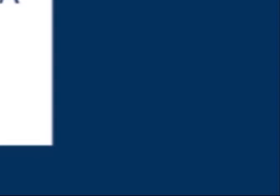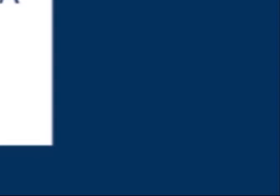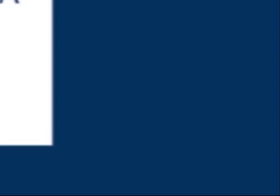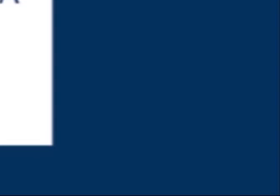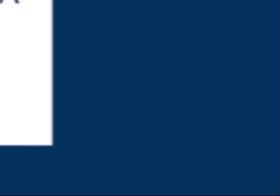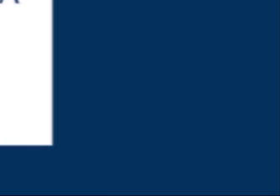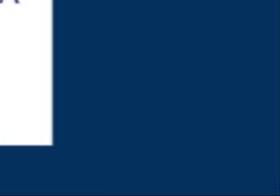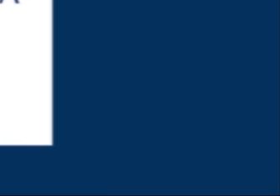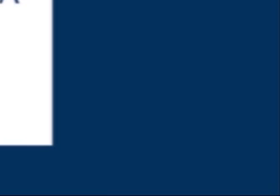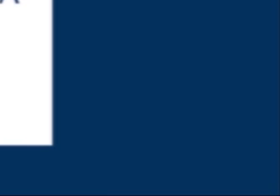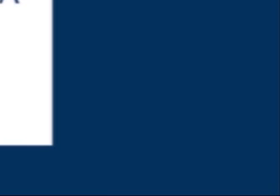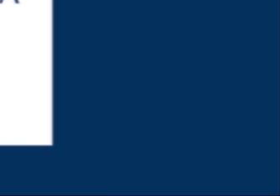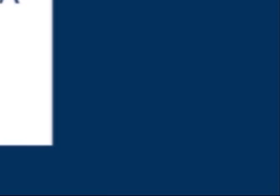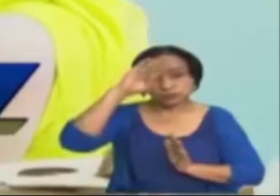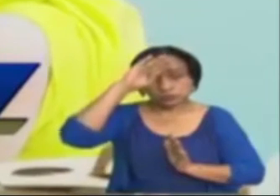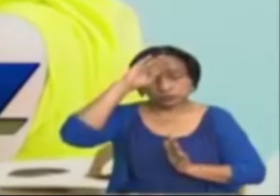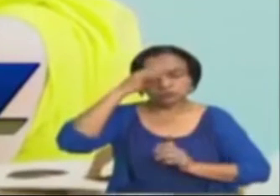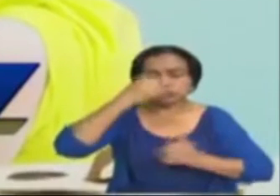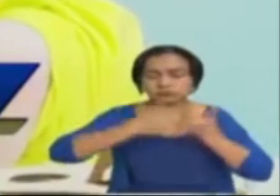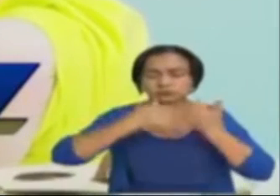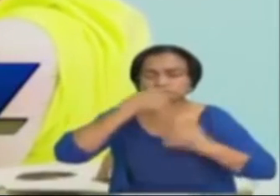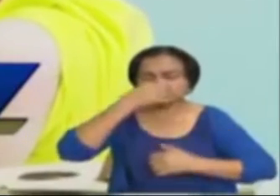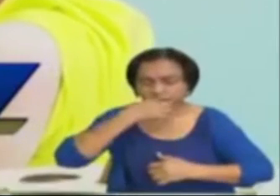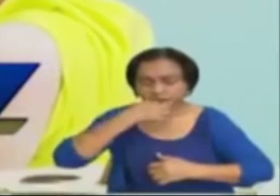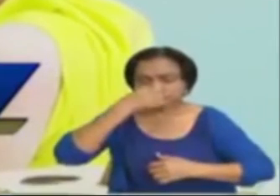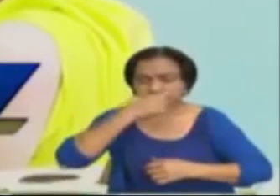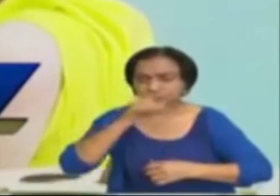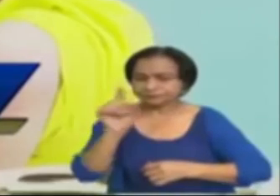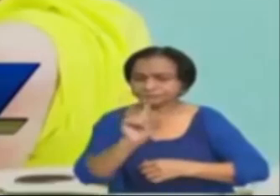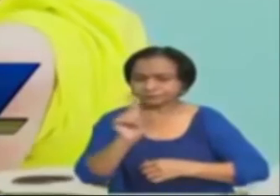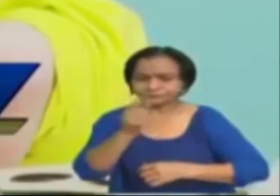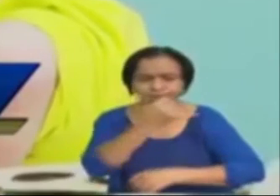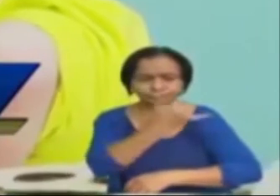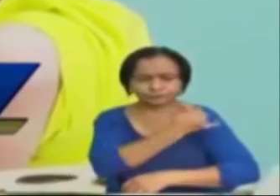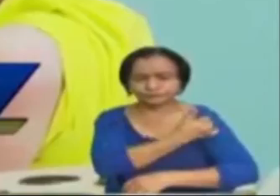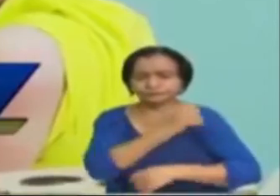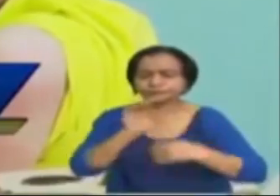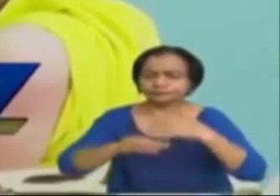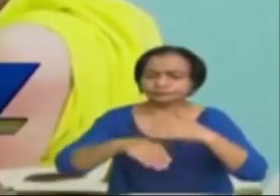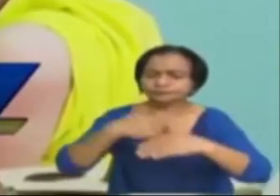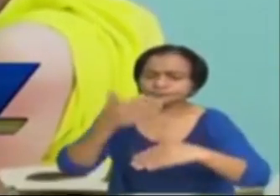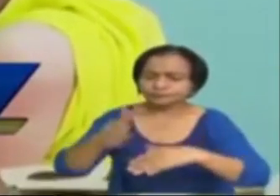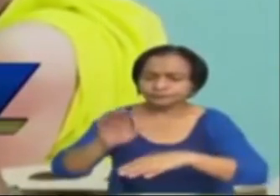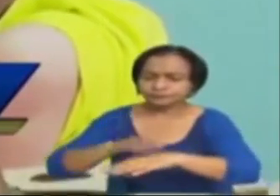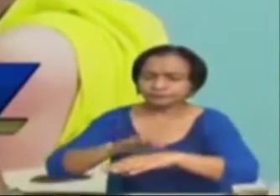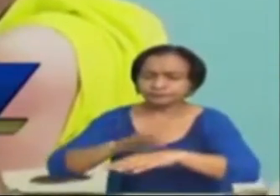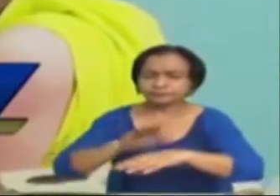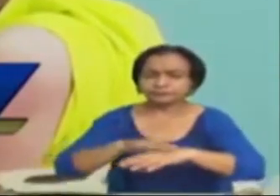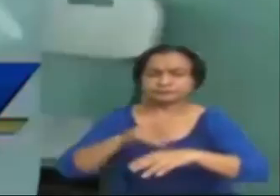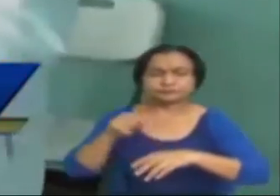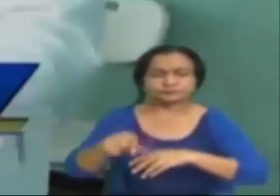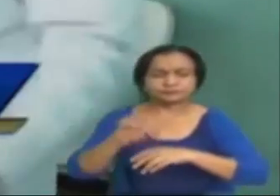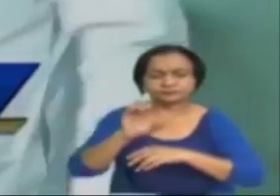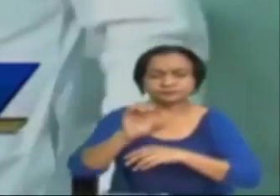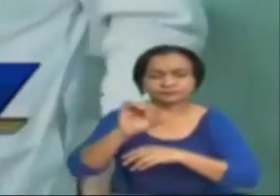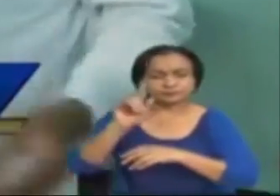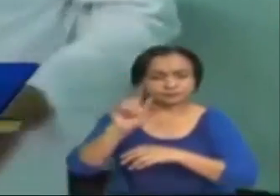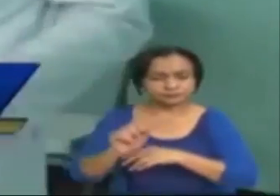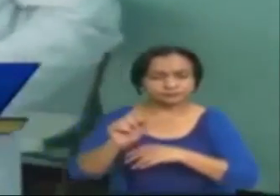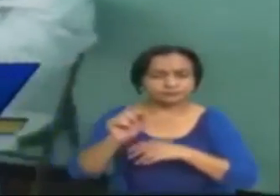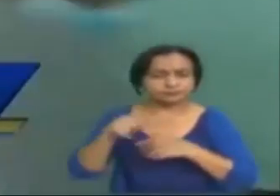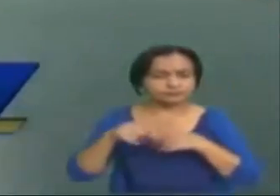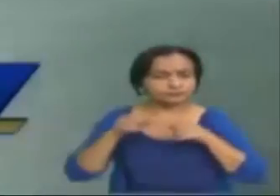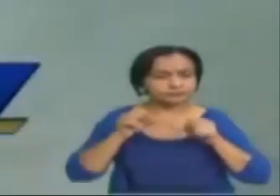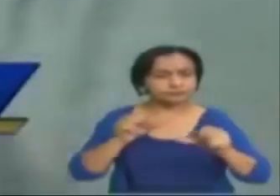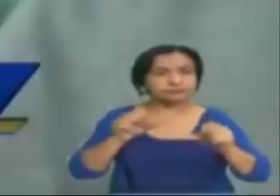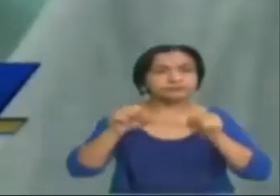Salud para proteger sus vidas con la vacuna y la de sus niños no nacidos